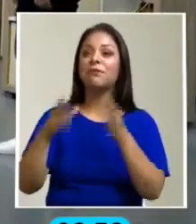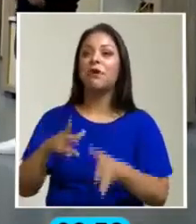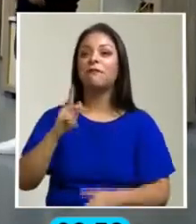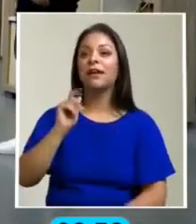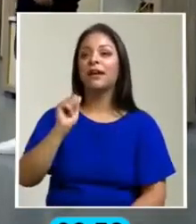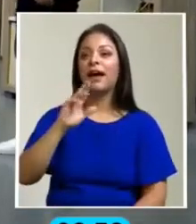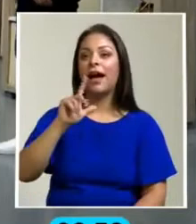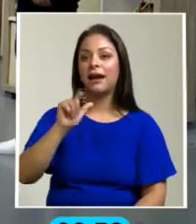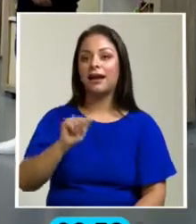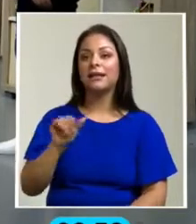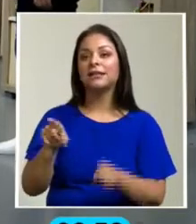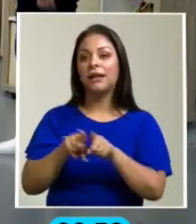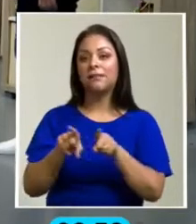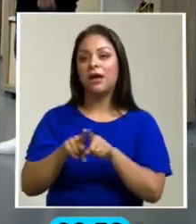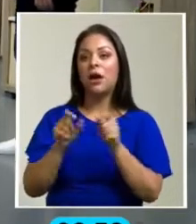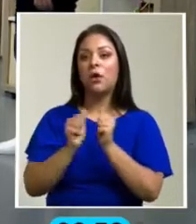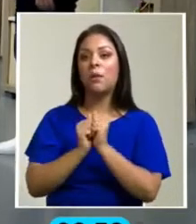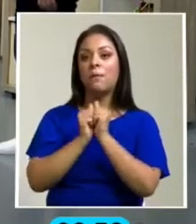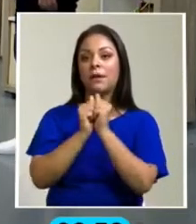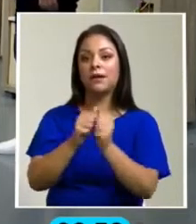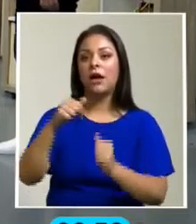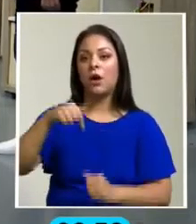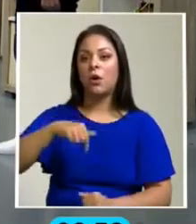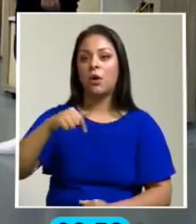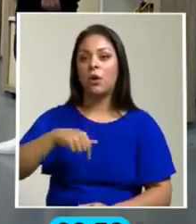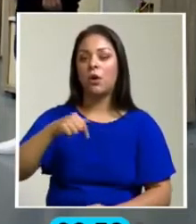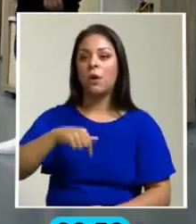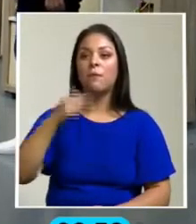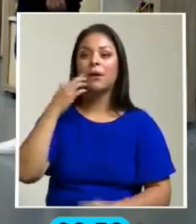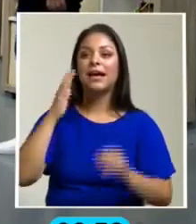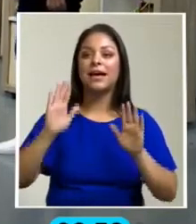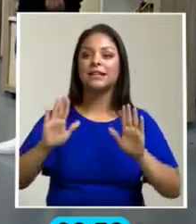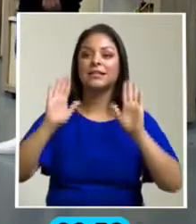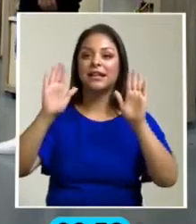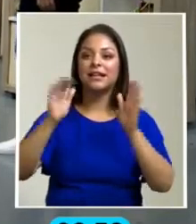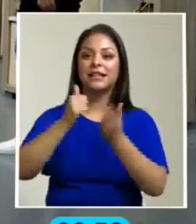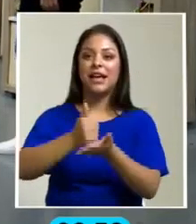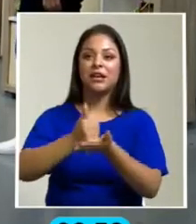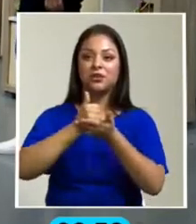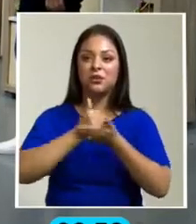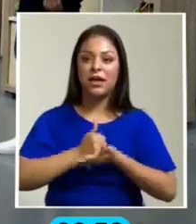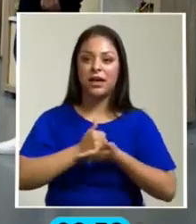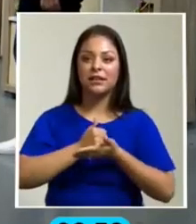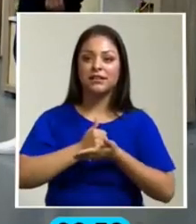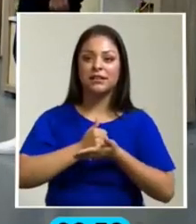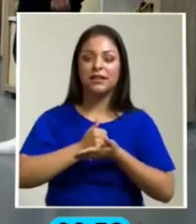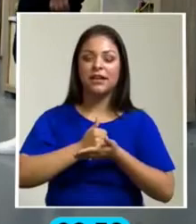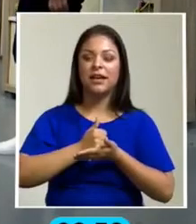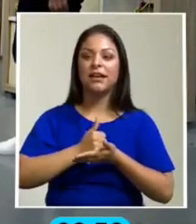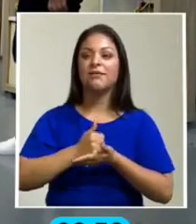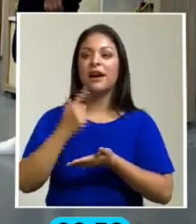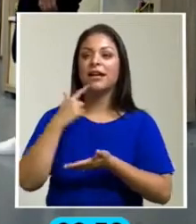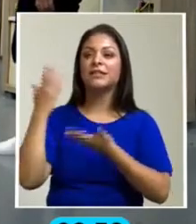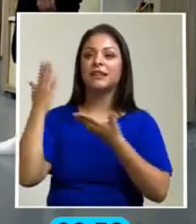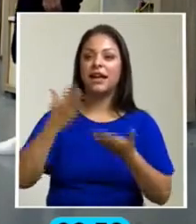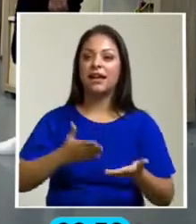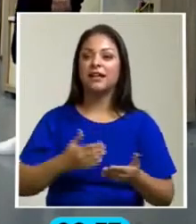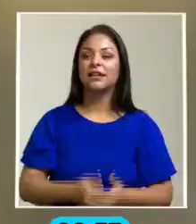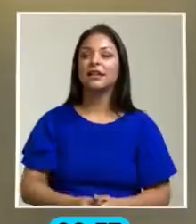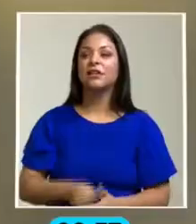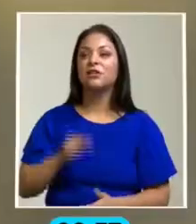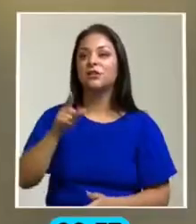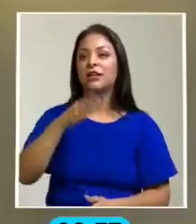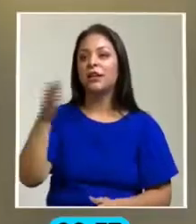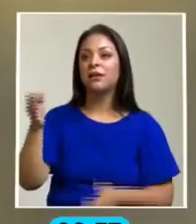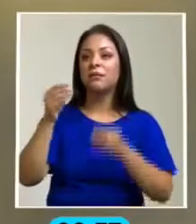por acompañarnos hoy, de verdad, porque fue una excelente ayudante. Me la voy a seguir trayendo, por supuesto. Niña Carla, una despedida, un saludo.